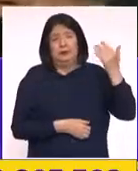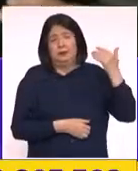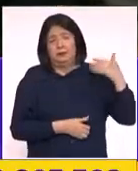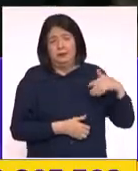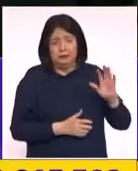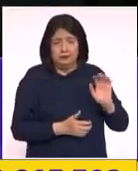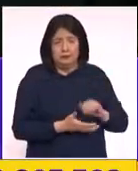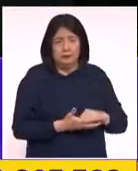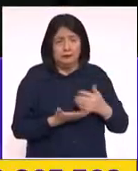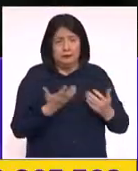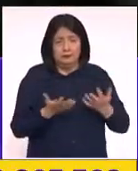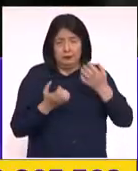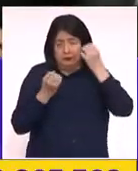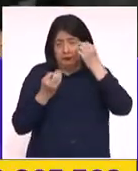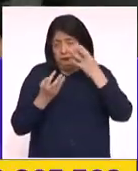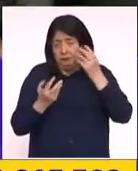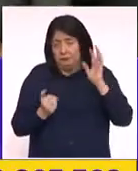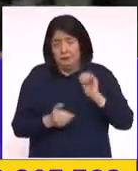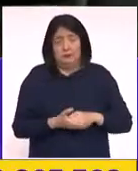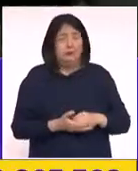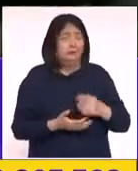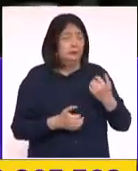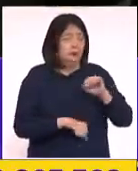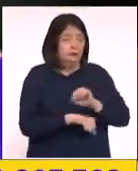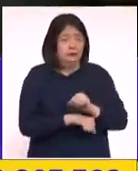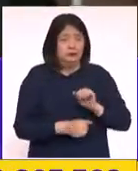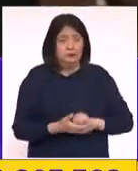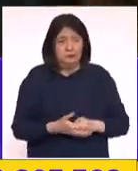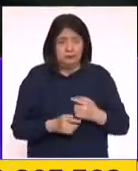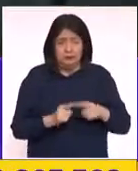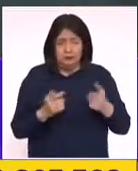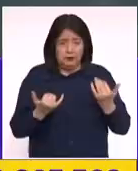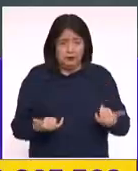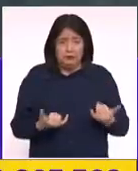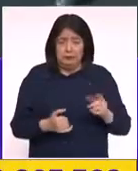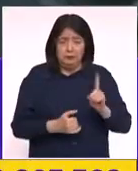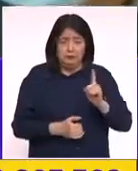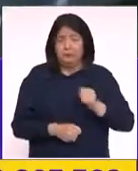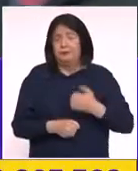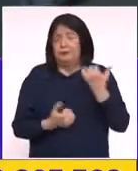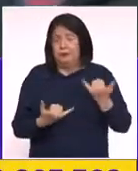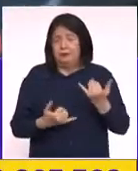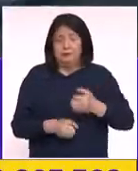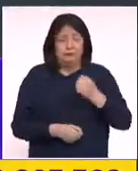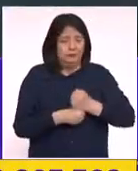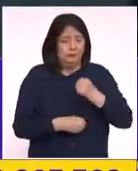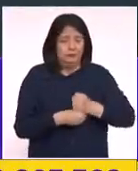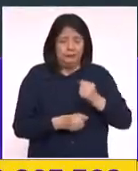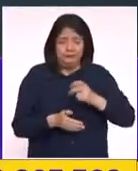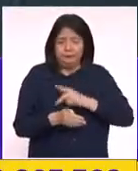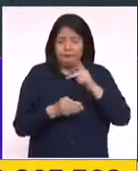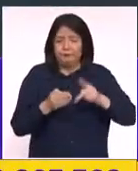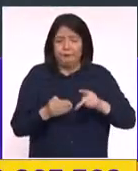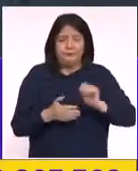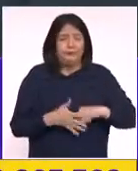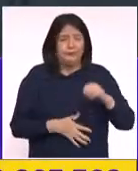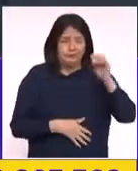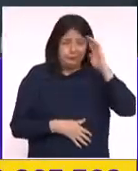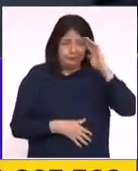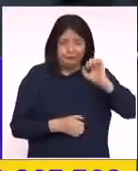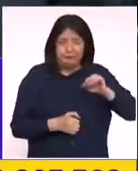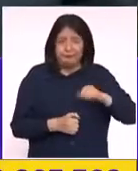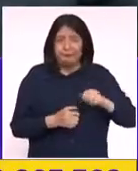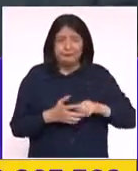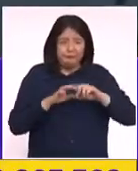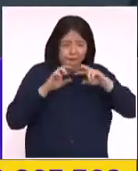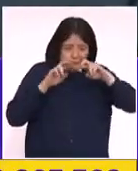anticipación la información para las capturas. Pero acá hay un trabajo profesional y un trabajo dedicado